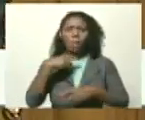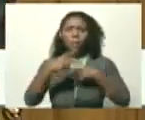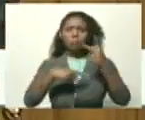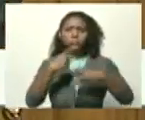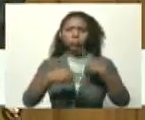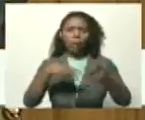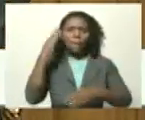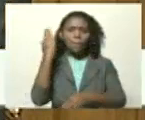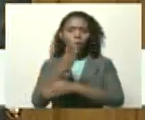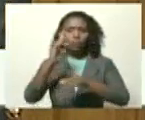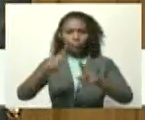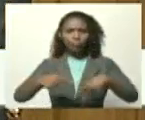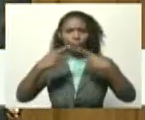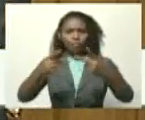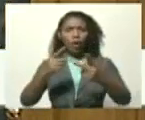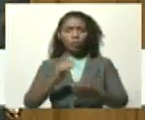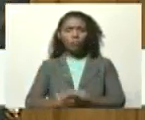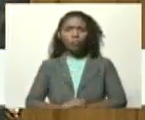se reformó.